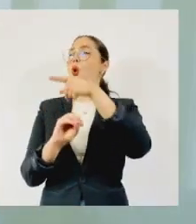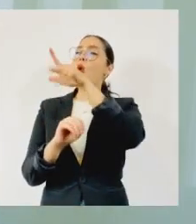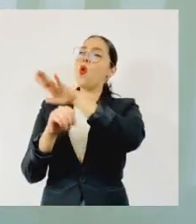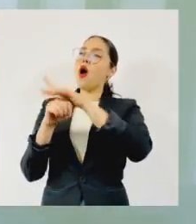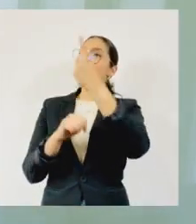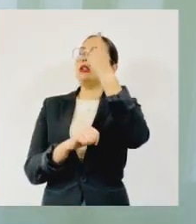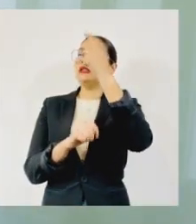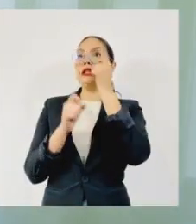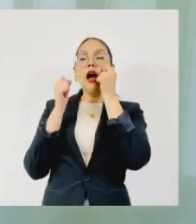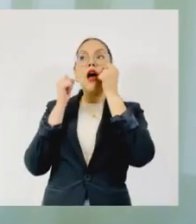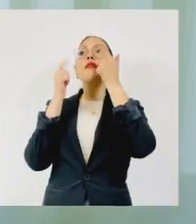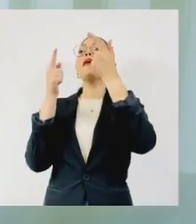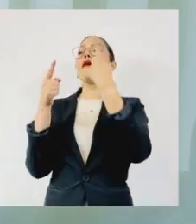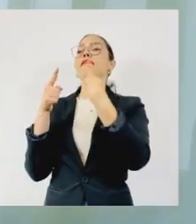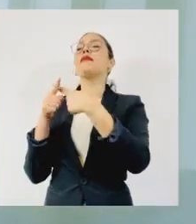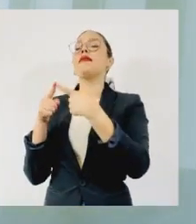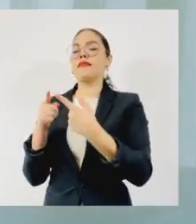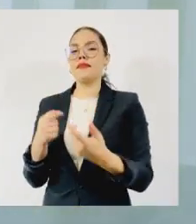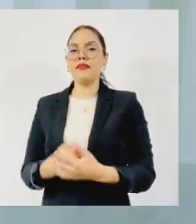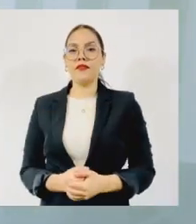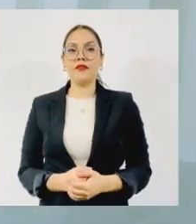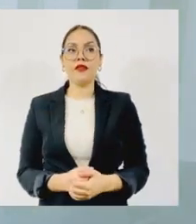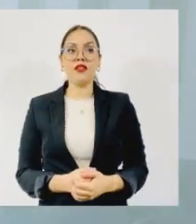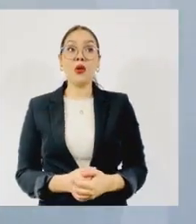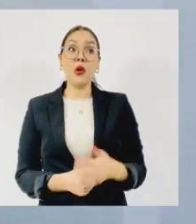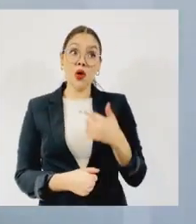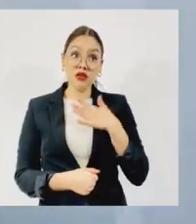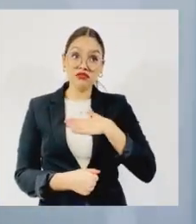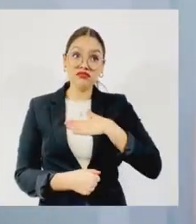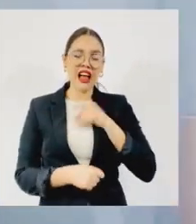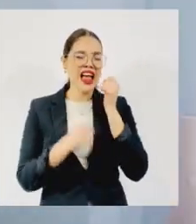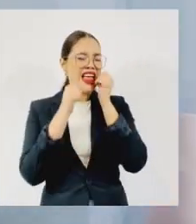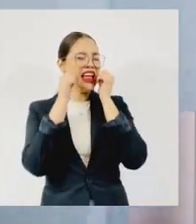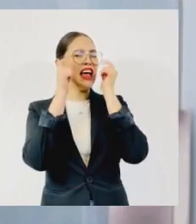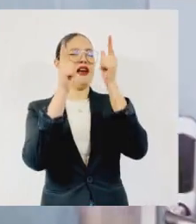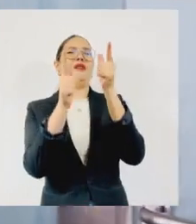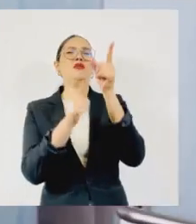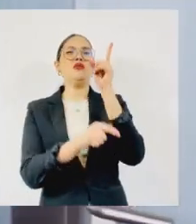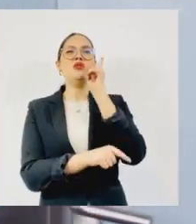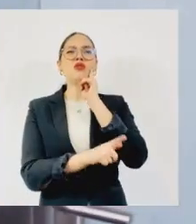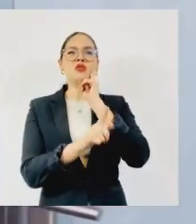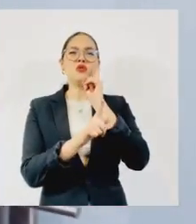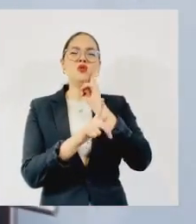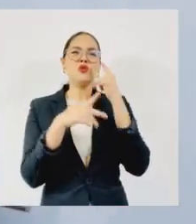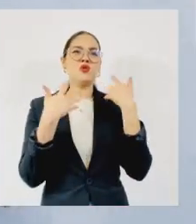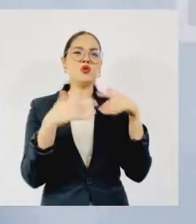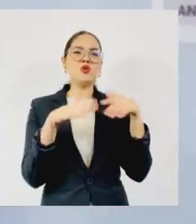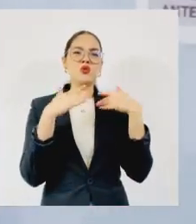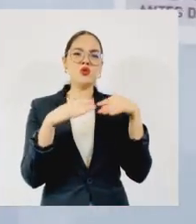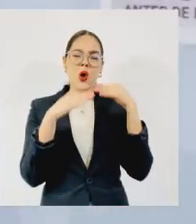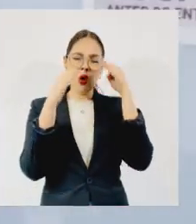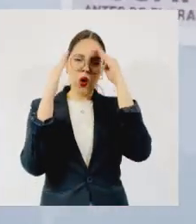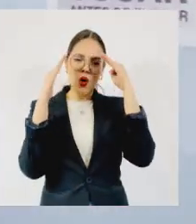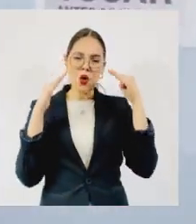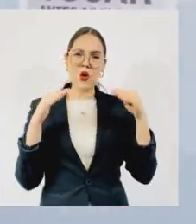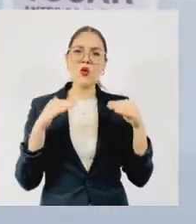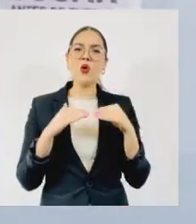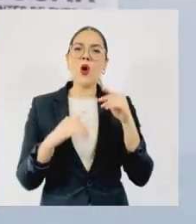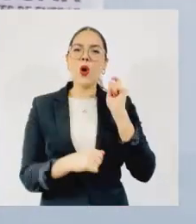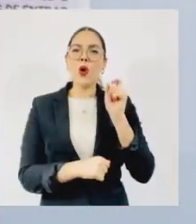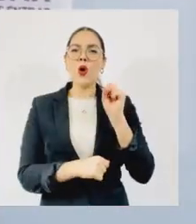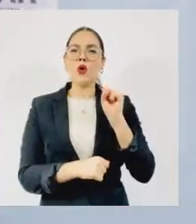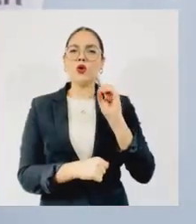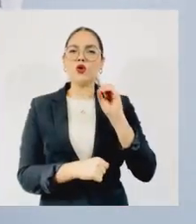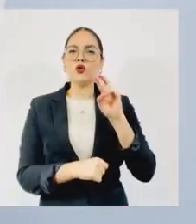Una de las que más admiro es Juana Inés, Sor Juana Inés de la Cruz, que la tengo en mi oficina desde hace